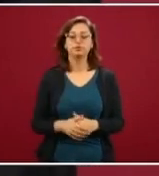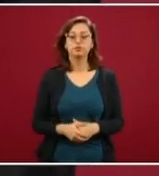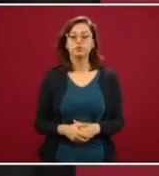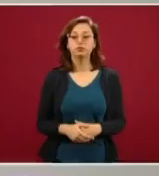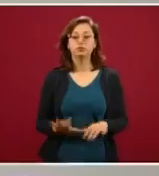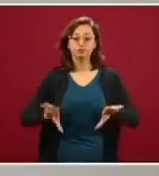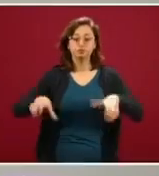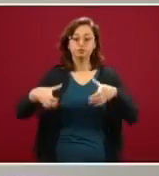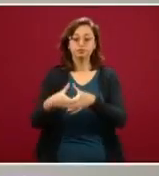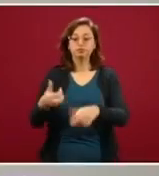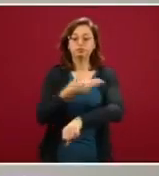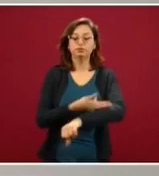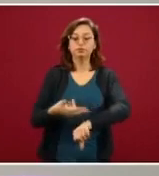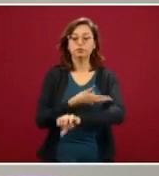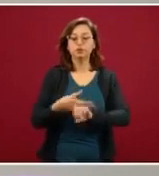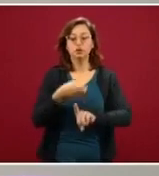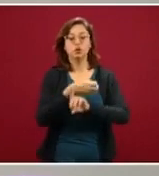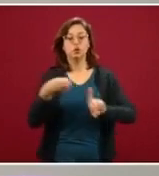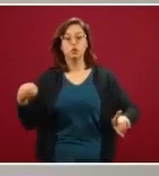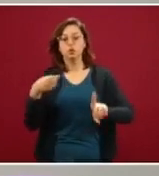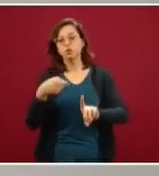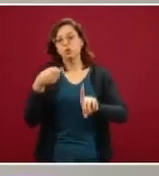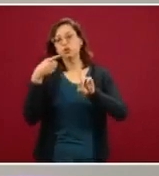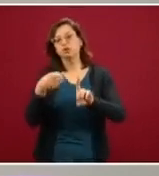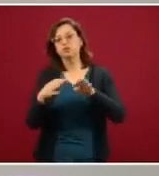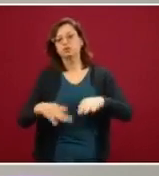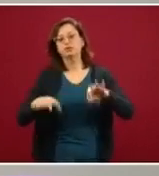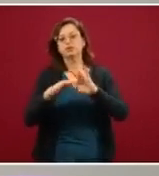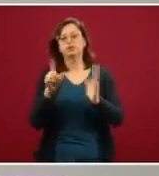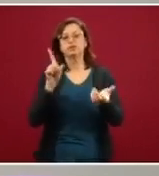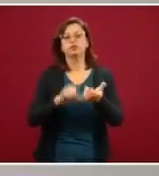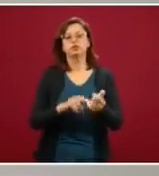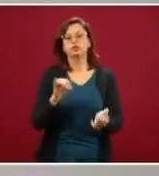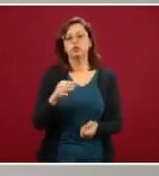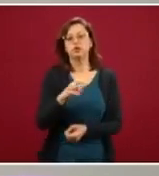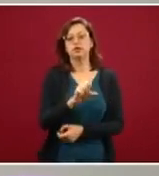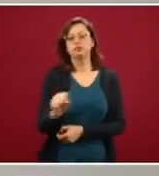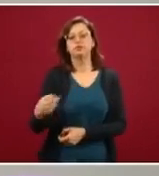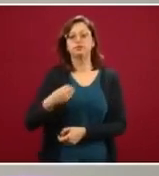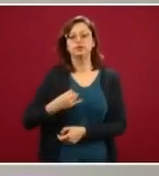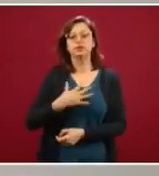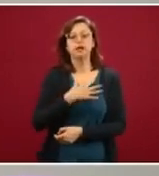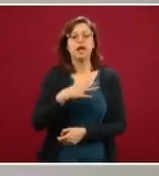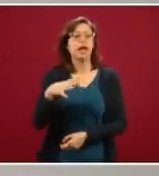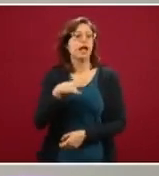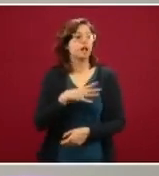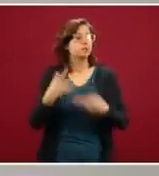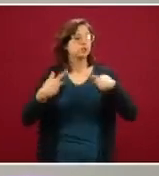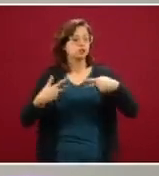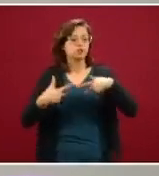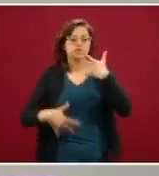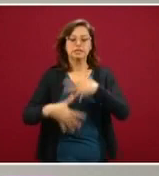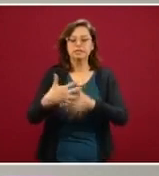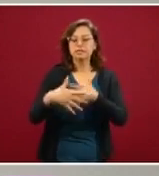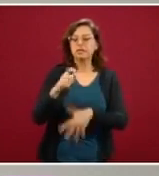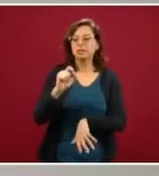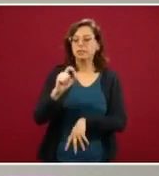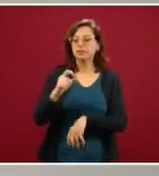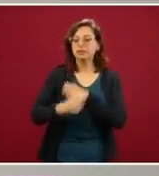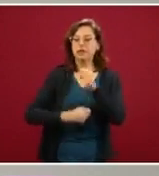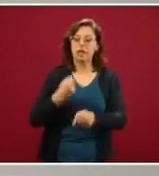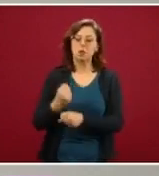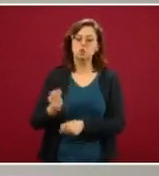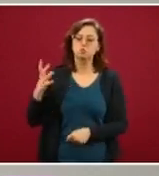algo que distingue al programa IMSS-Bienestar. Tenemos voluntarios que tienen hasta 15, 20, 25 años de ser